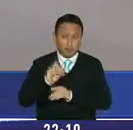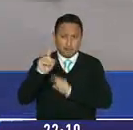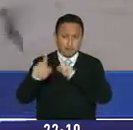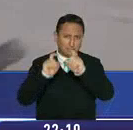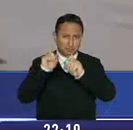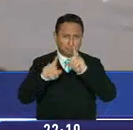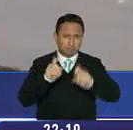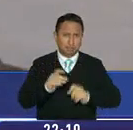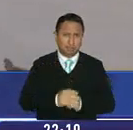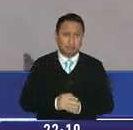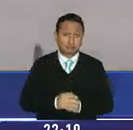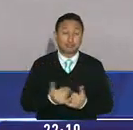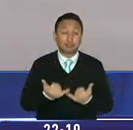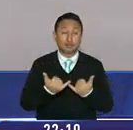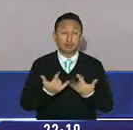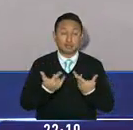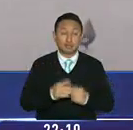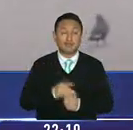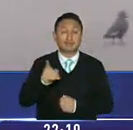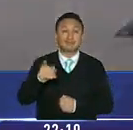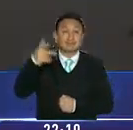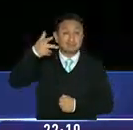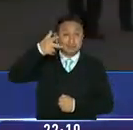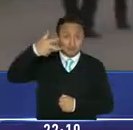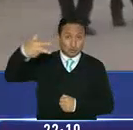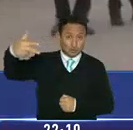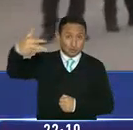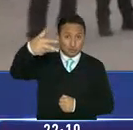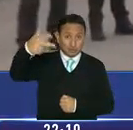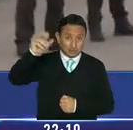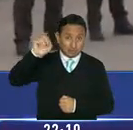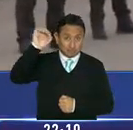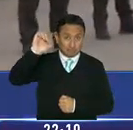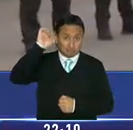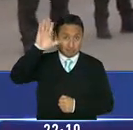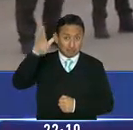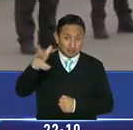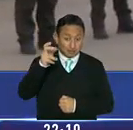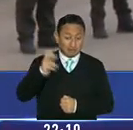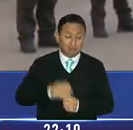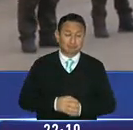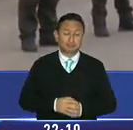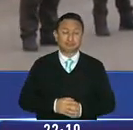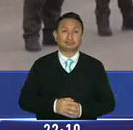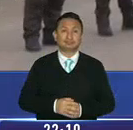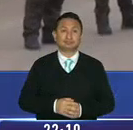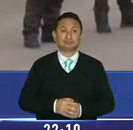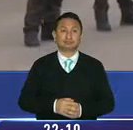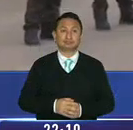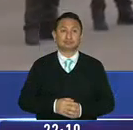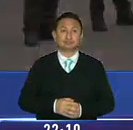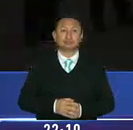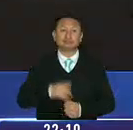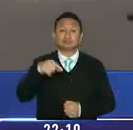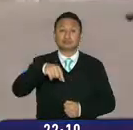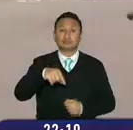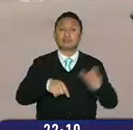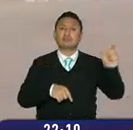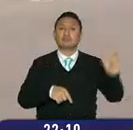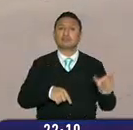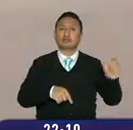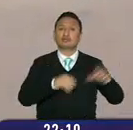están recabando las cintas de las cámaras de seguridad instaladas en las viviendas del sector, con el fin de dar con el paradero de